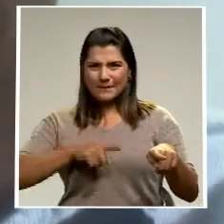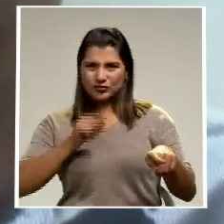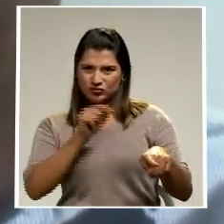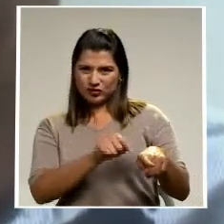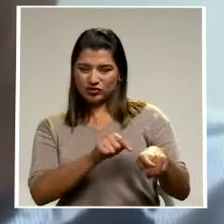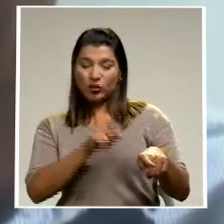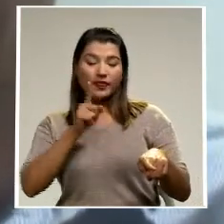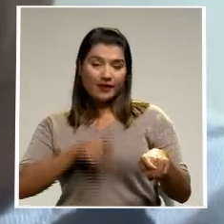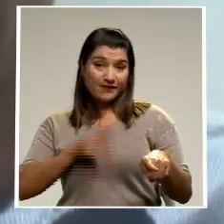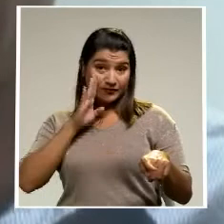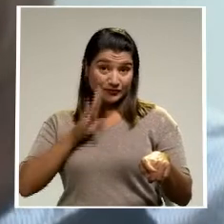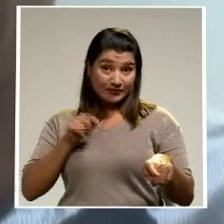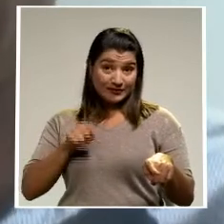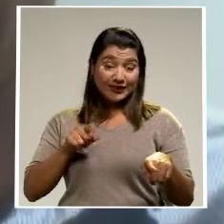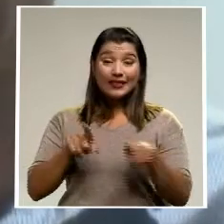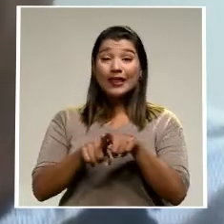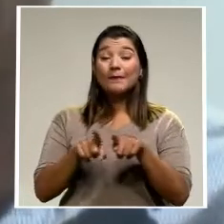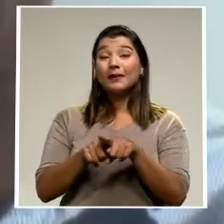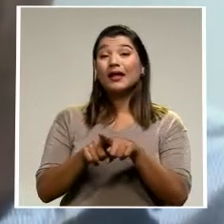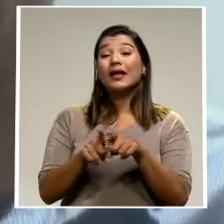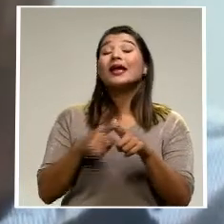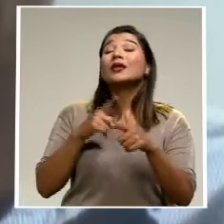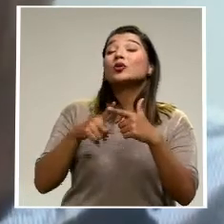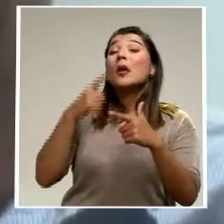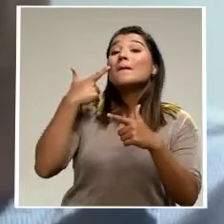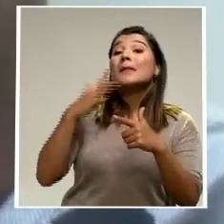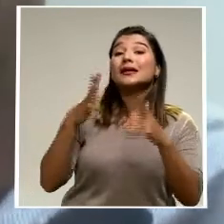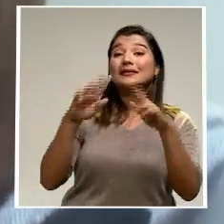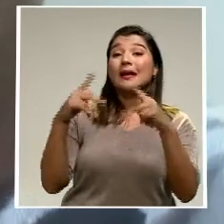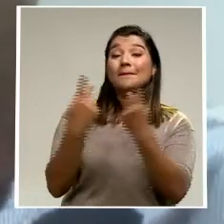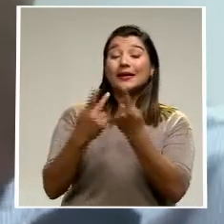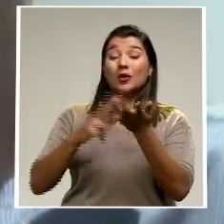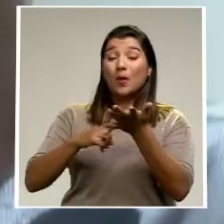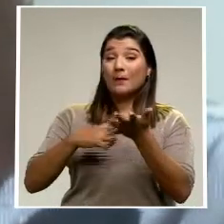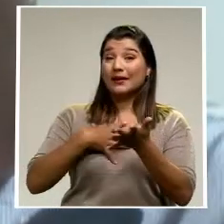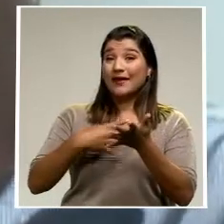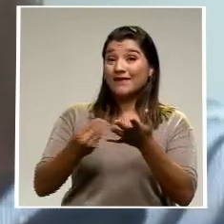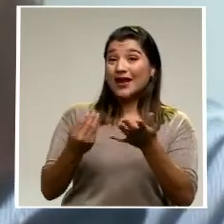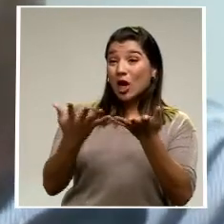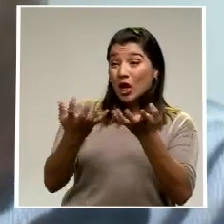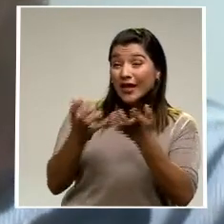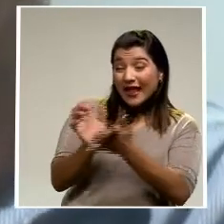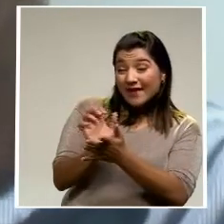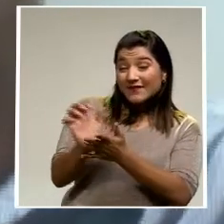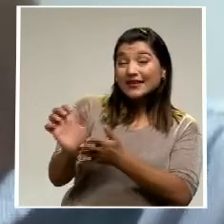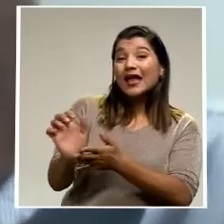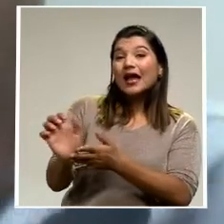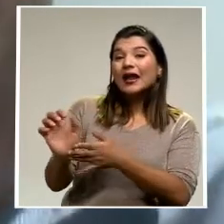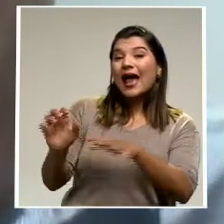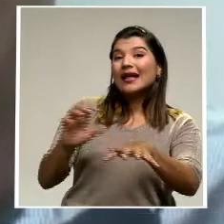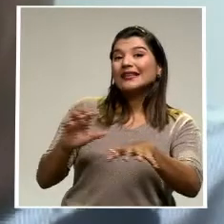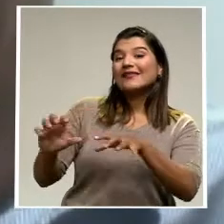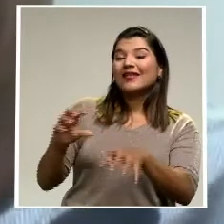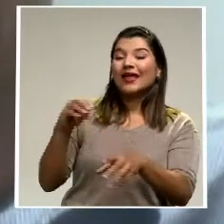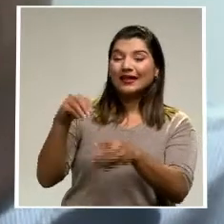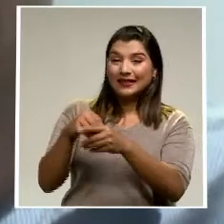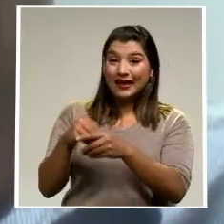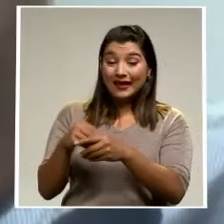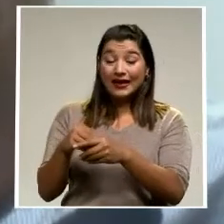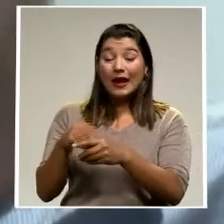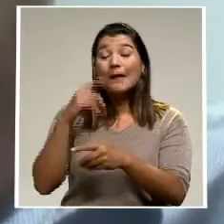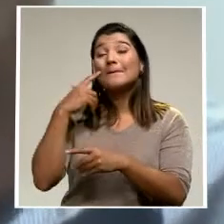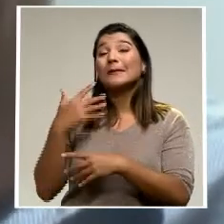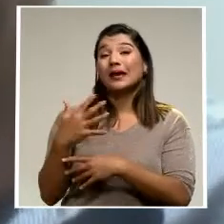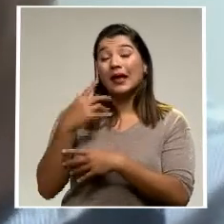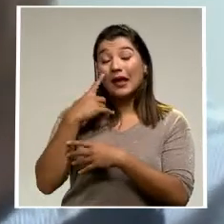también pareciera guiar al Partido de Liberación Nacional a evitar una convención interna que de nuevo, bajo